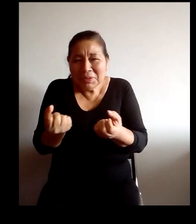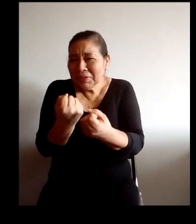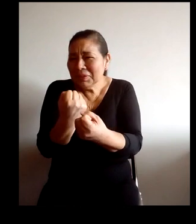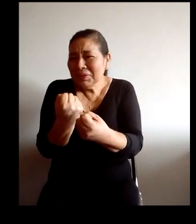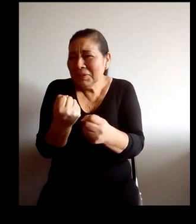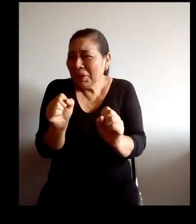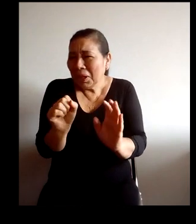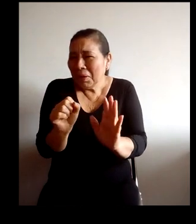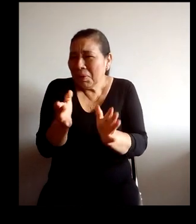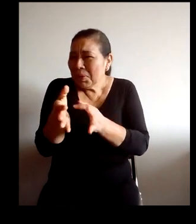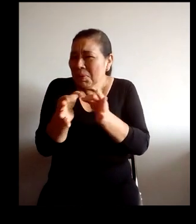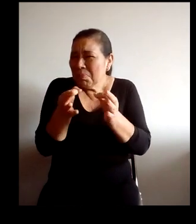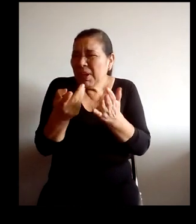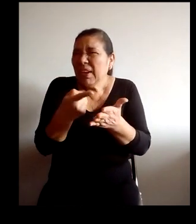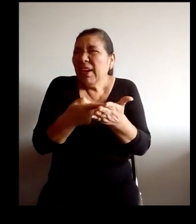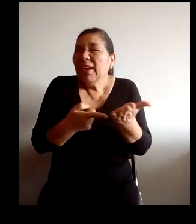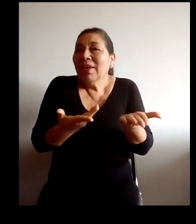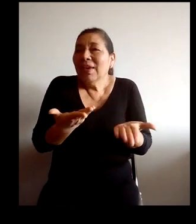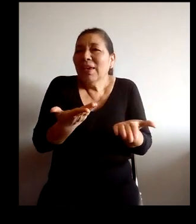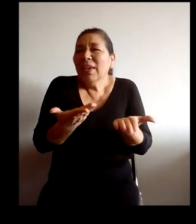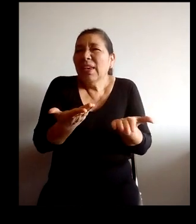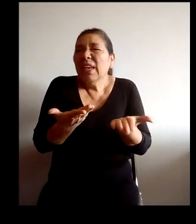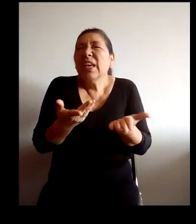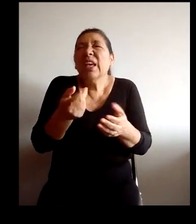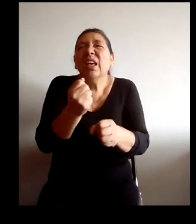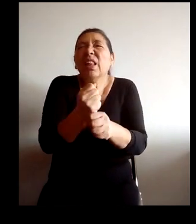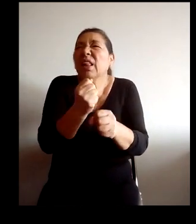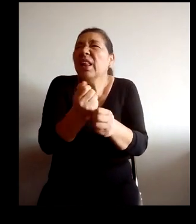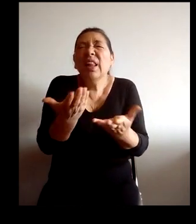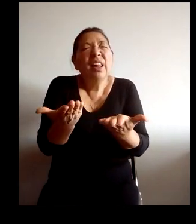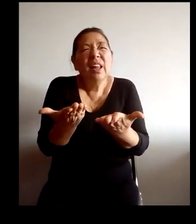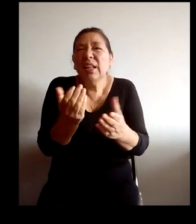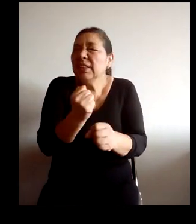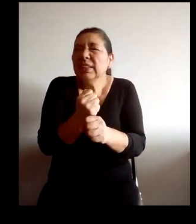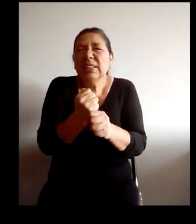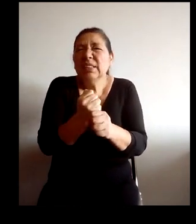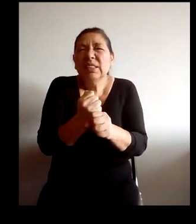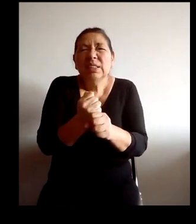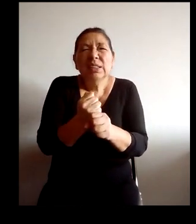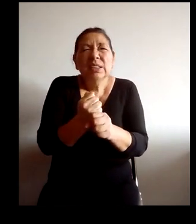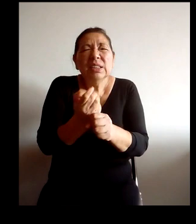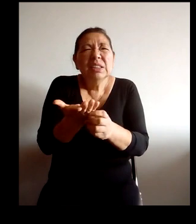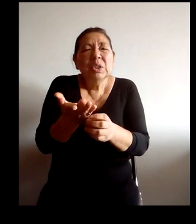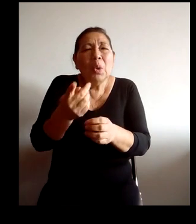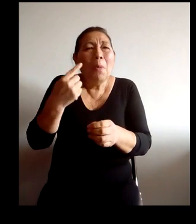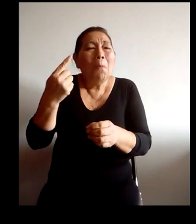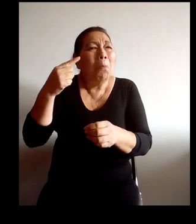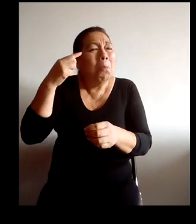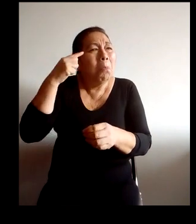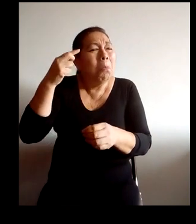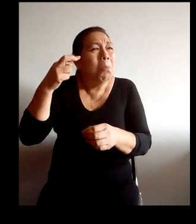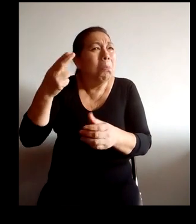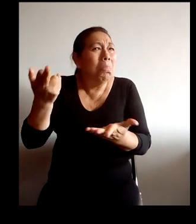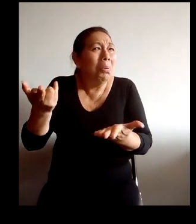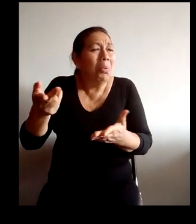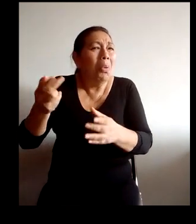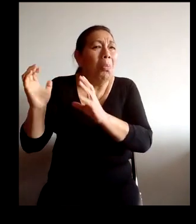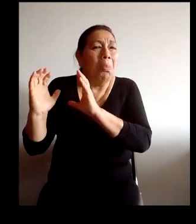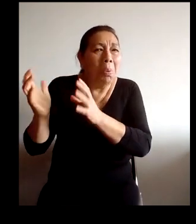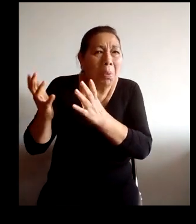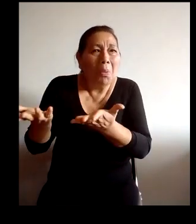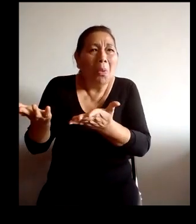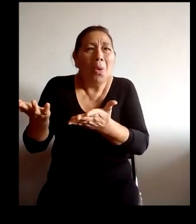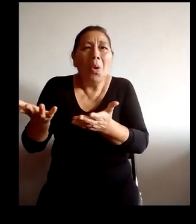maestro perforista. De repente a cargar, pasar hojas, papeles, llevar cajas en lugares alejados a ruidos.